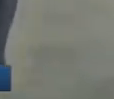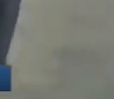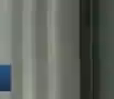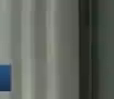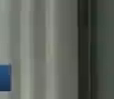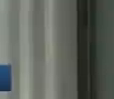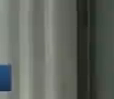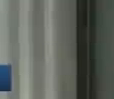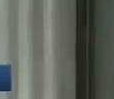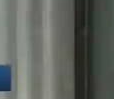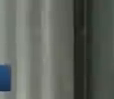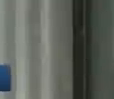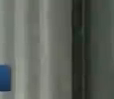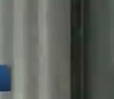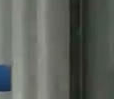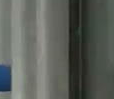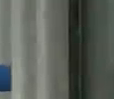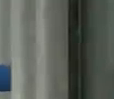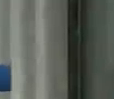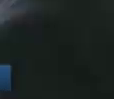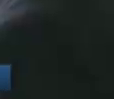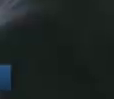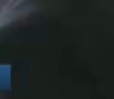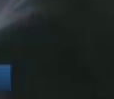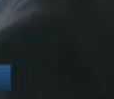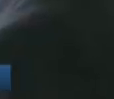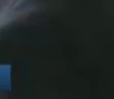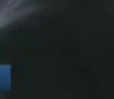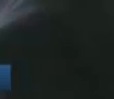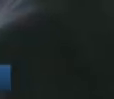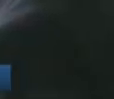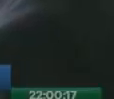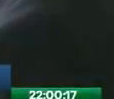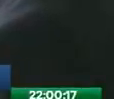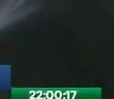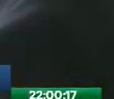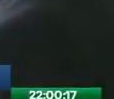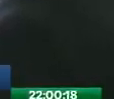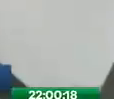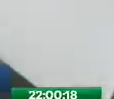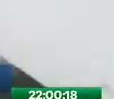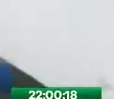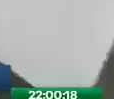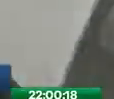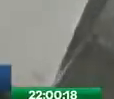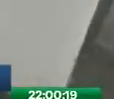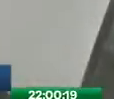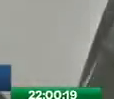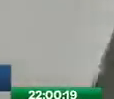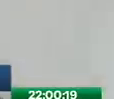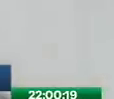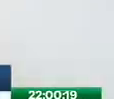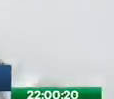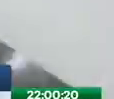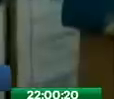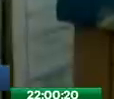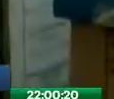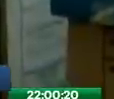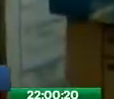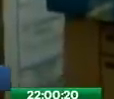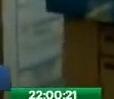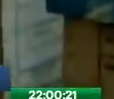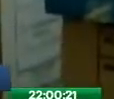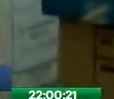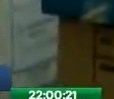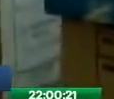alegatos, entre ellos el abogado del expresidente Jorge Glass, que busca evitar que su defendido pase 8 años más en la